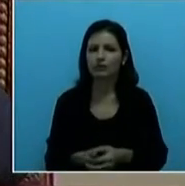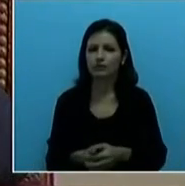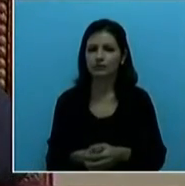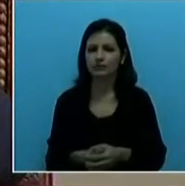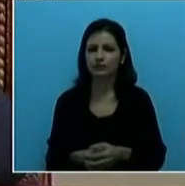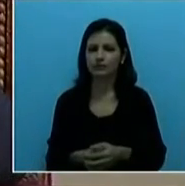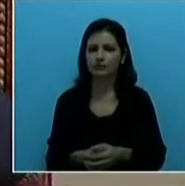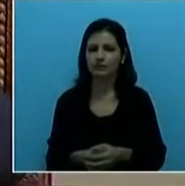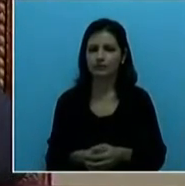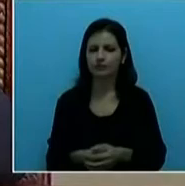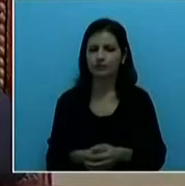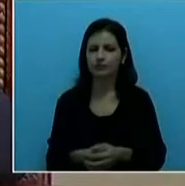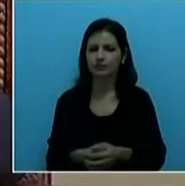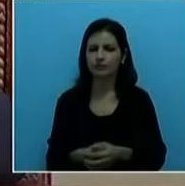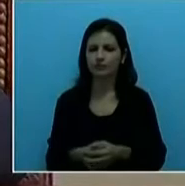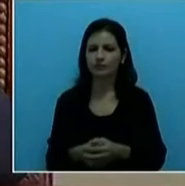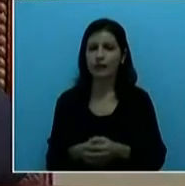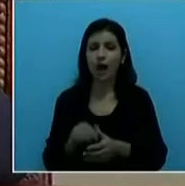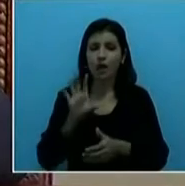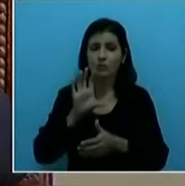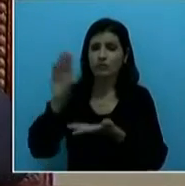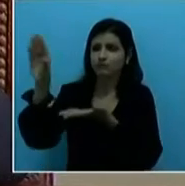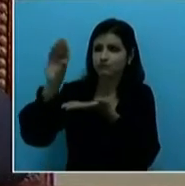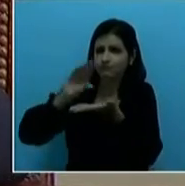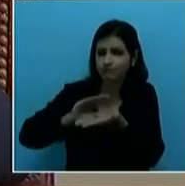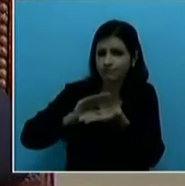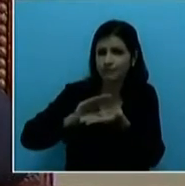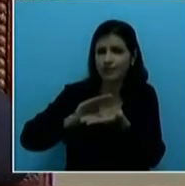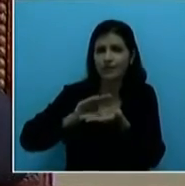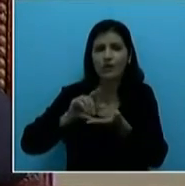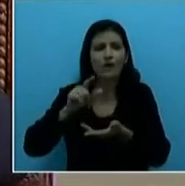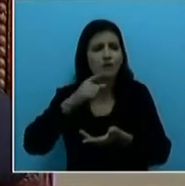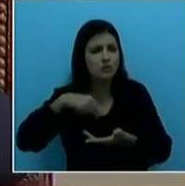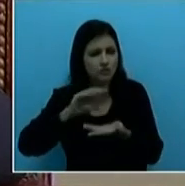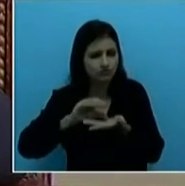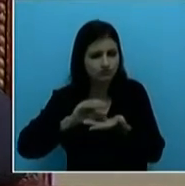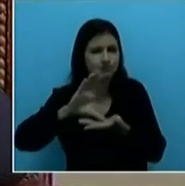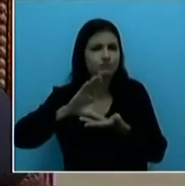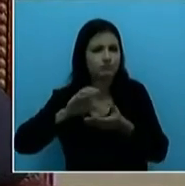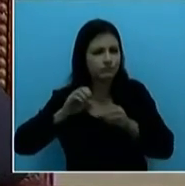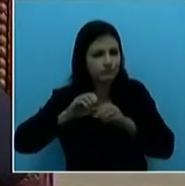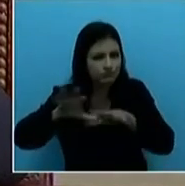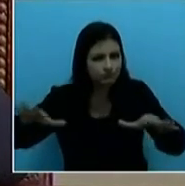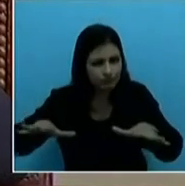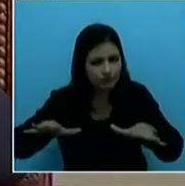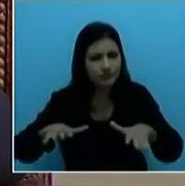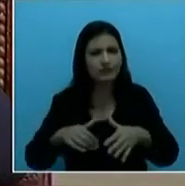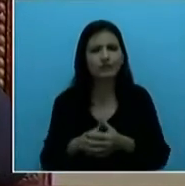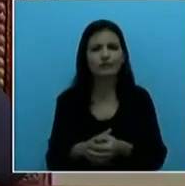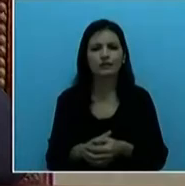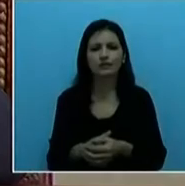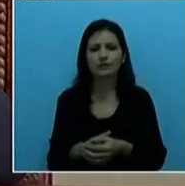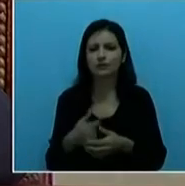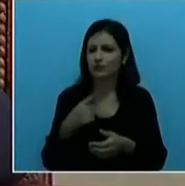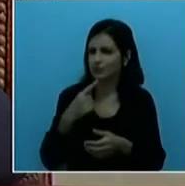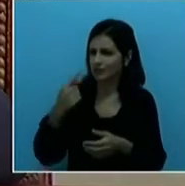lo potencia y lo devuelve multiplicado esto le decíamos al presidente alberto